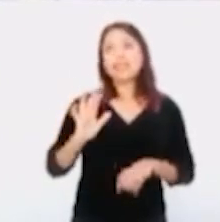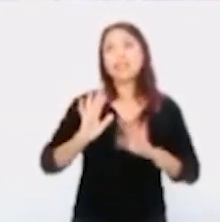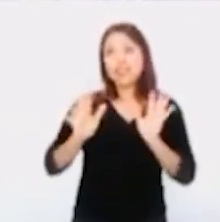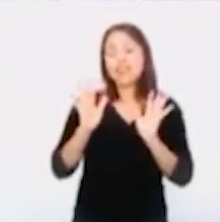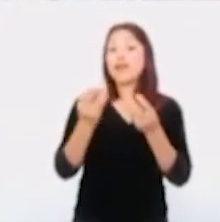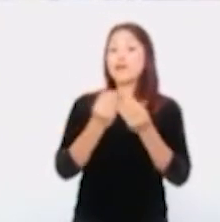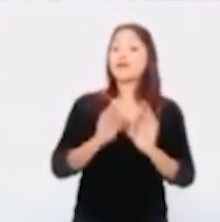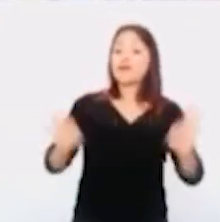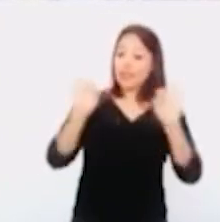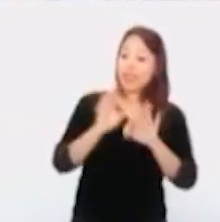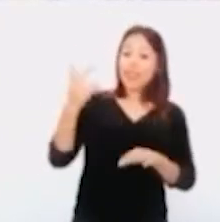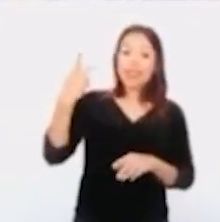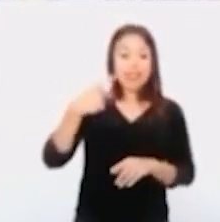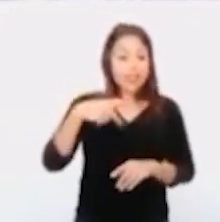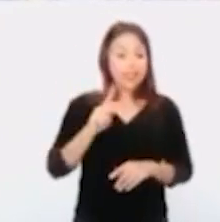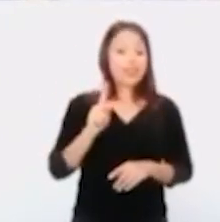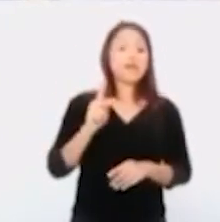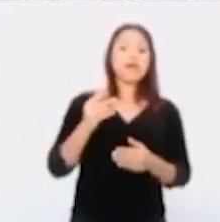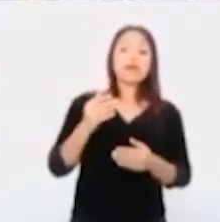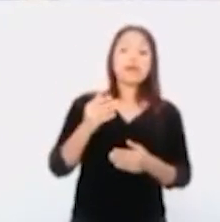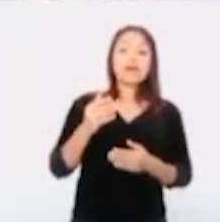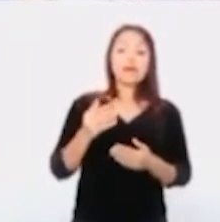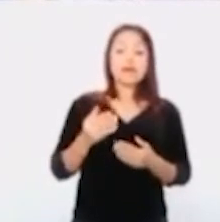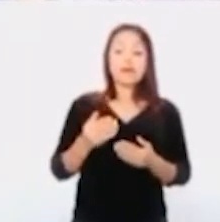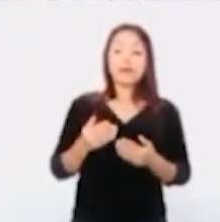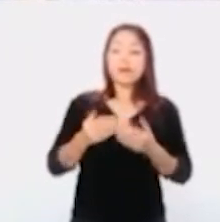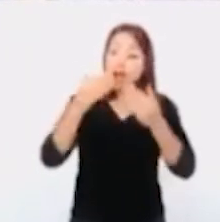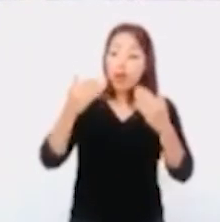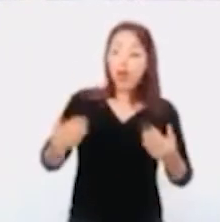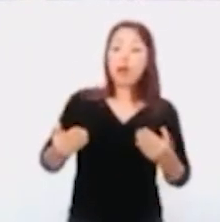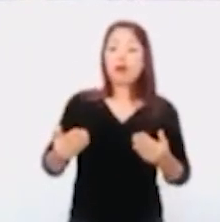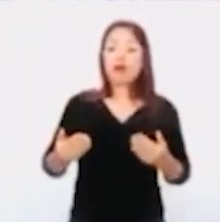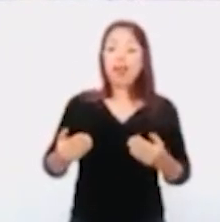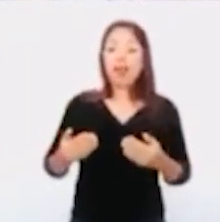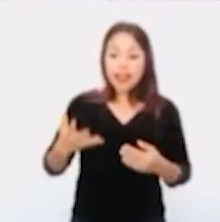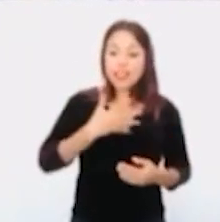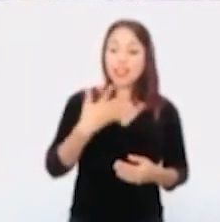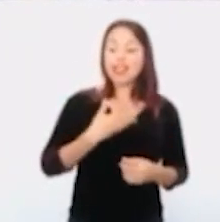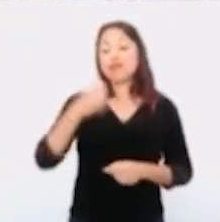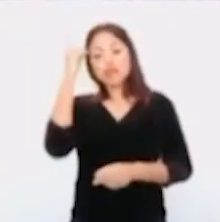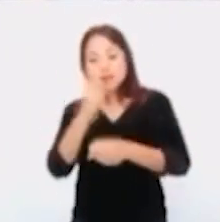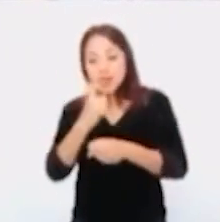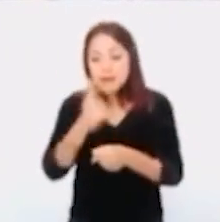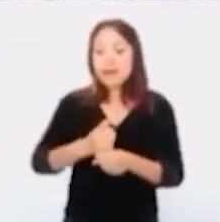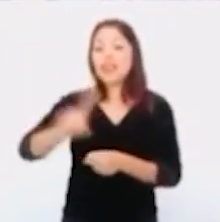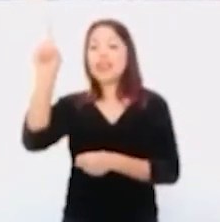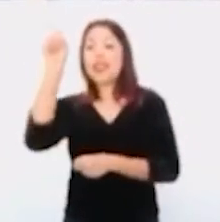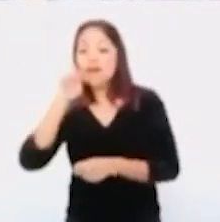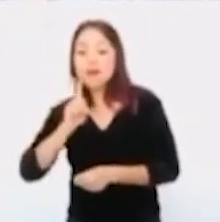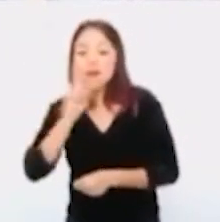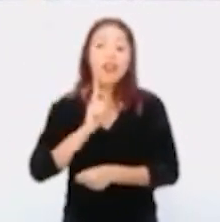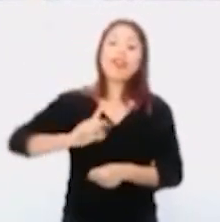1500 pesos para los gastos de transporte que se realizan los estudiantes de las universidades públicas de la Ciudad de